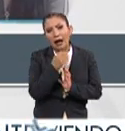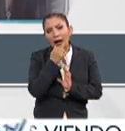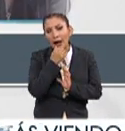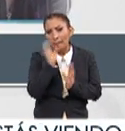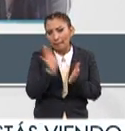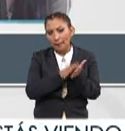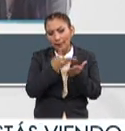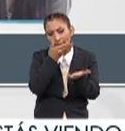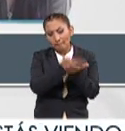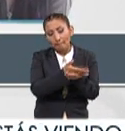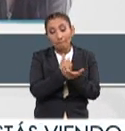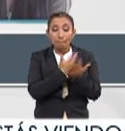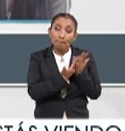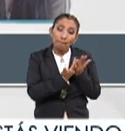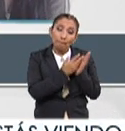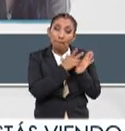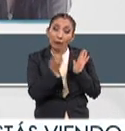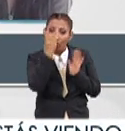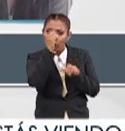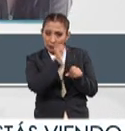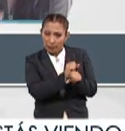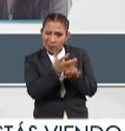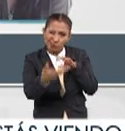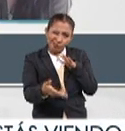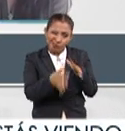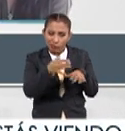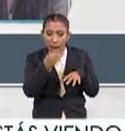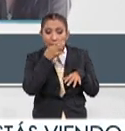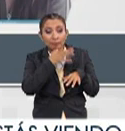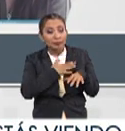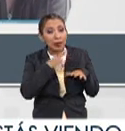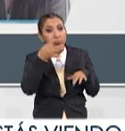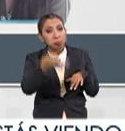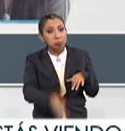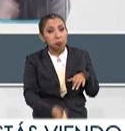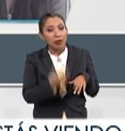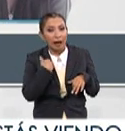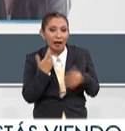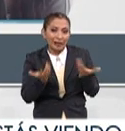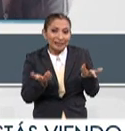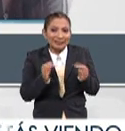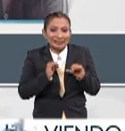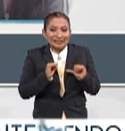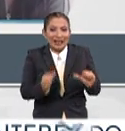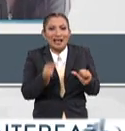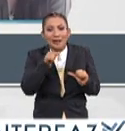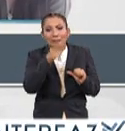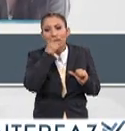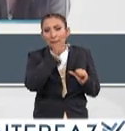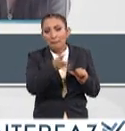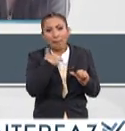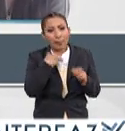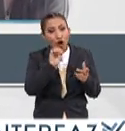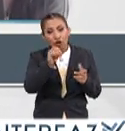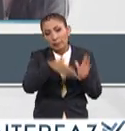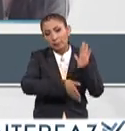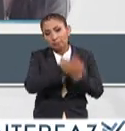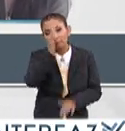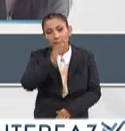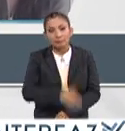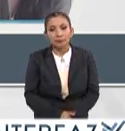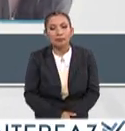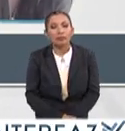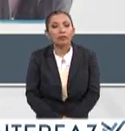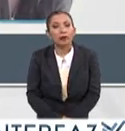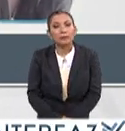los papeles y a las 2 semanas aproximadamente me dieron la aceptación y fue cuando ya me dijeron que en octubre me iba.